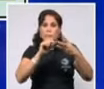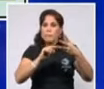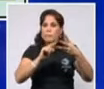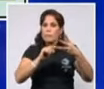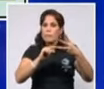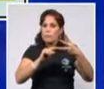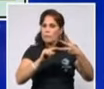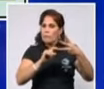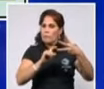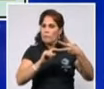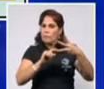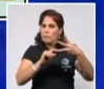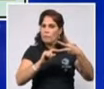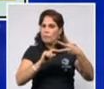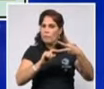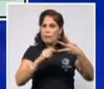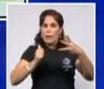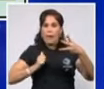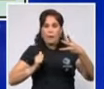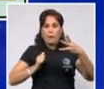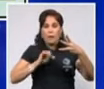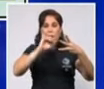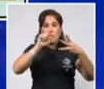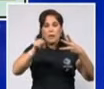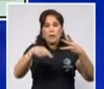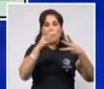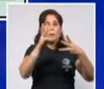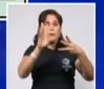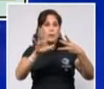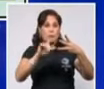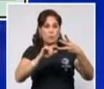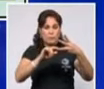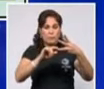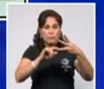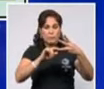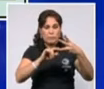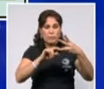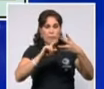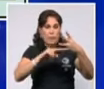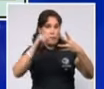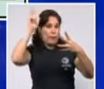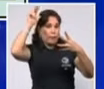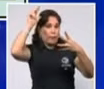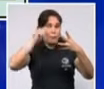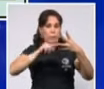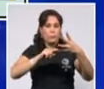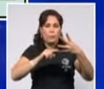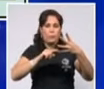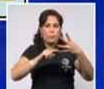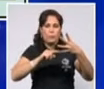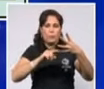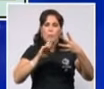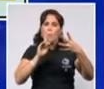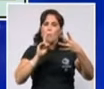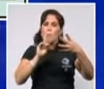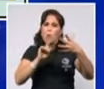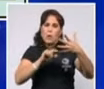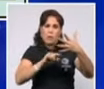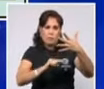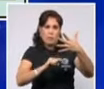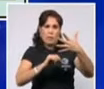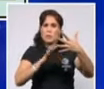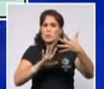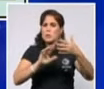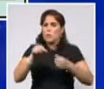Canadá con 6,35, Perú Bolivia con